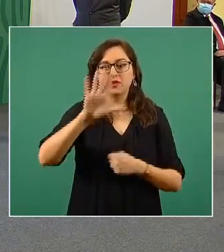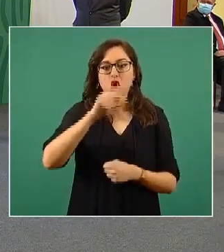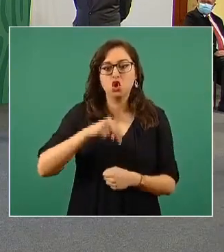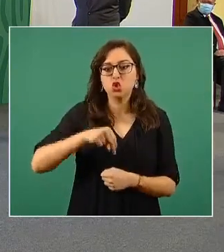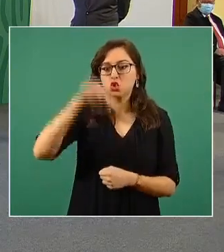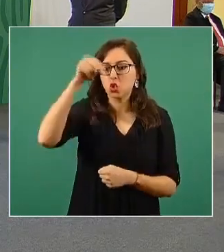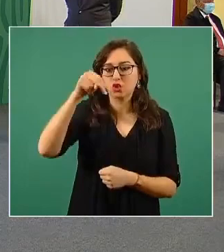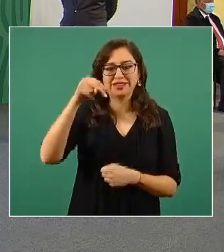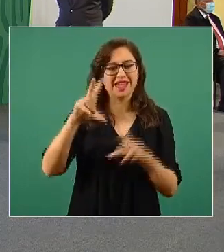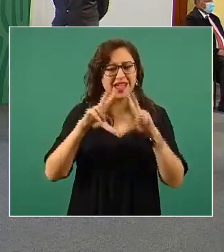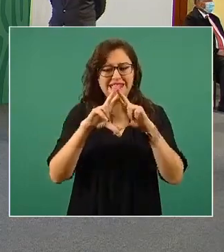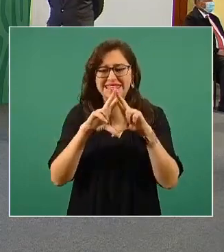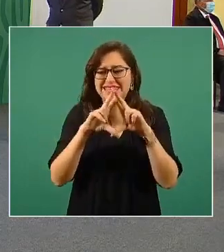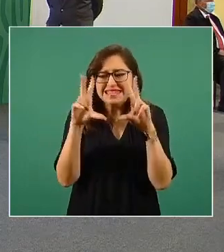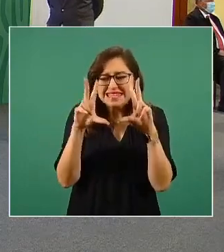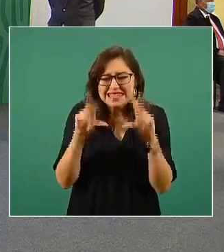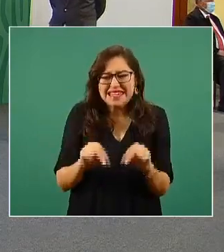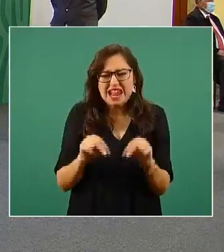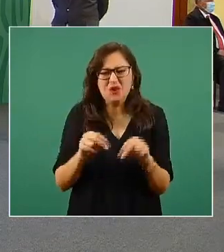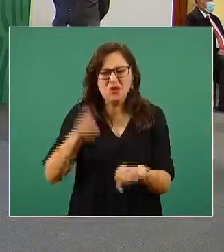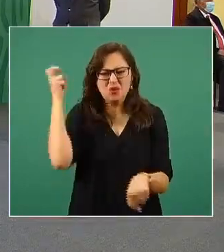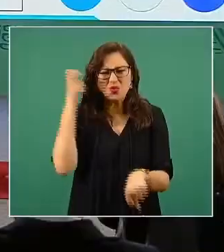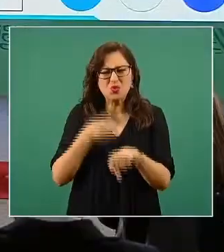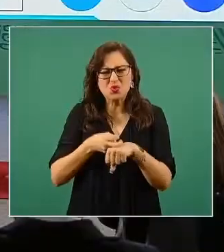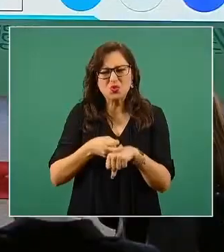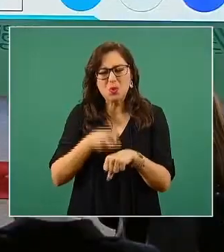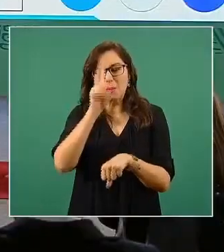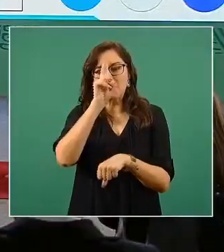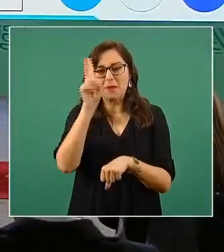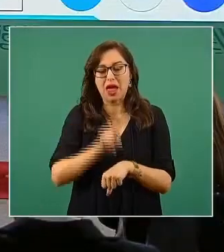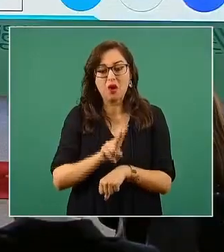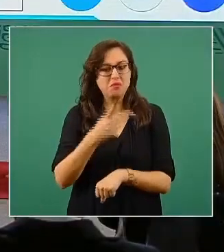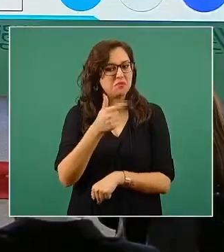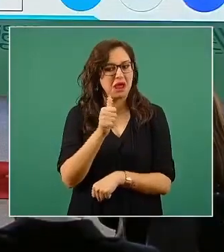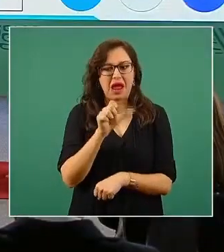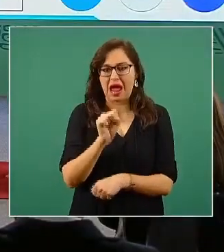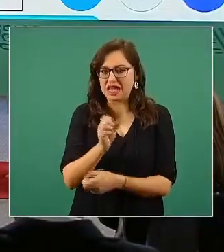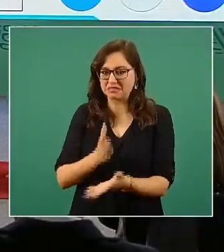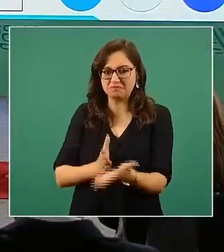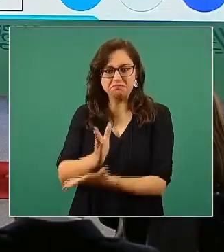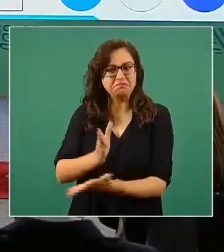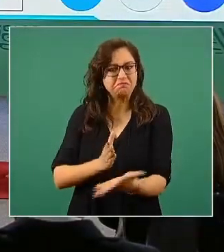ductos estaban congelados, no pasaba gas, no